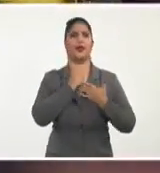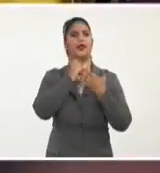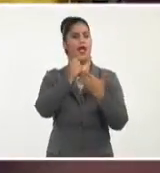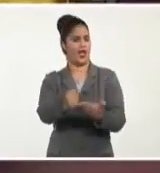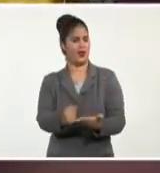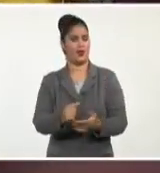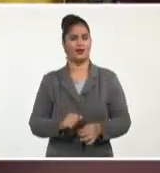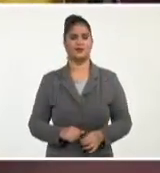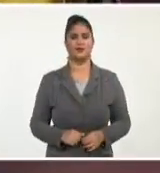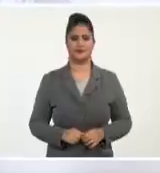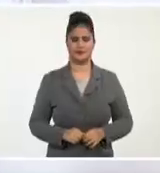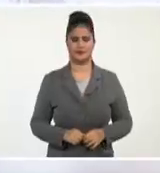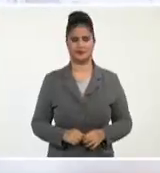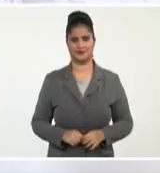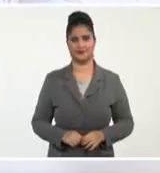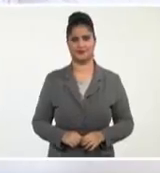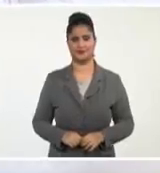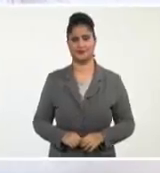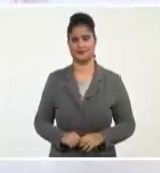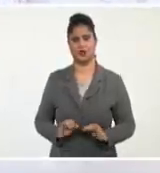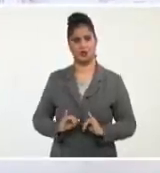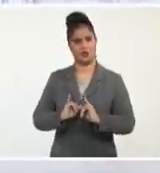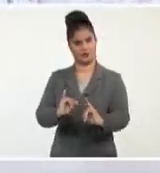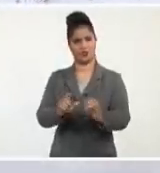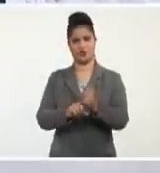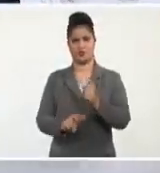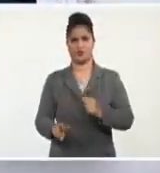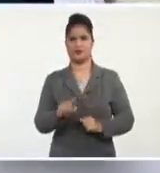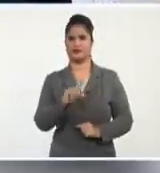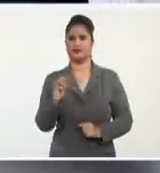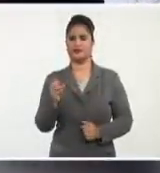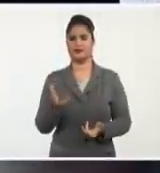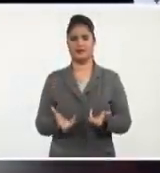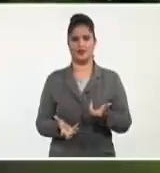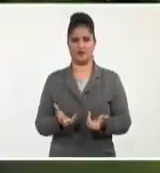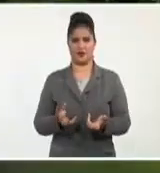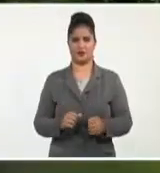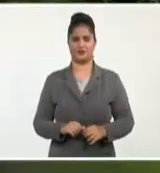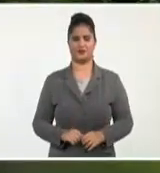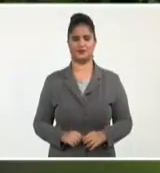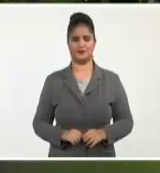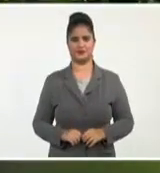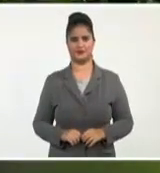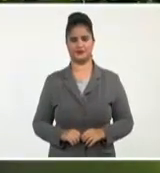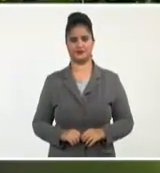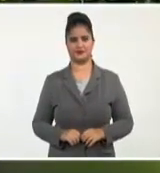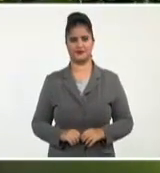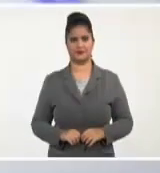CM6 Oscar Charlie por acá en el nicho. Desde Cienfuegos, Ismary Barcia, Sistema Informativo de la Televisión Cubana.